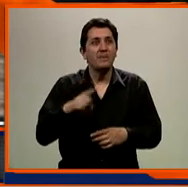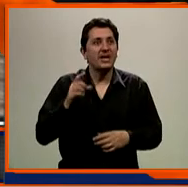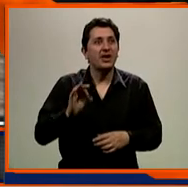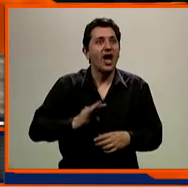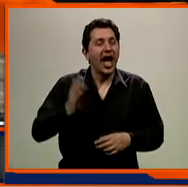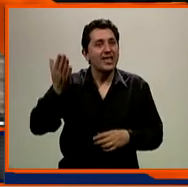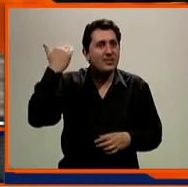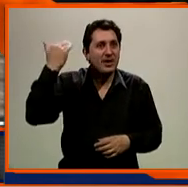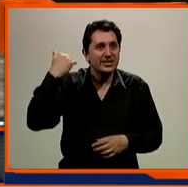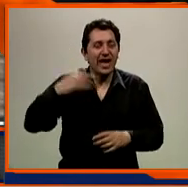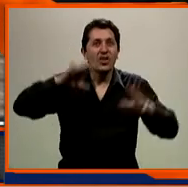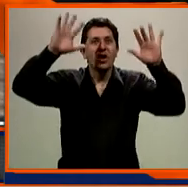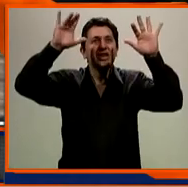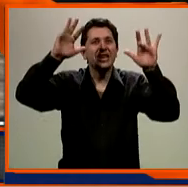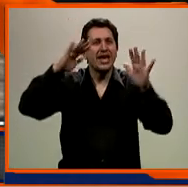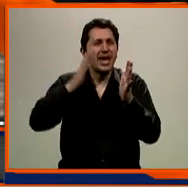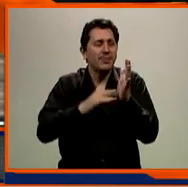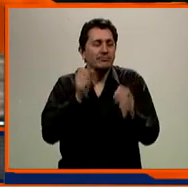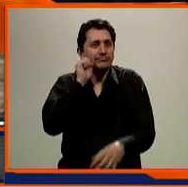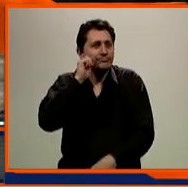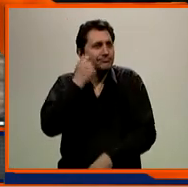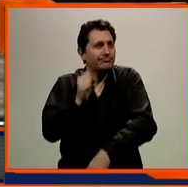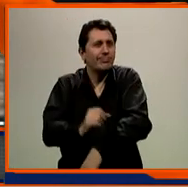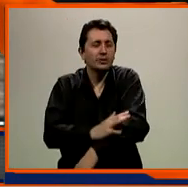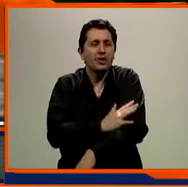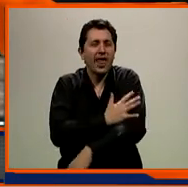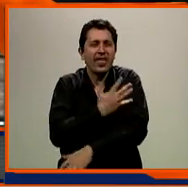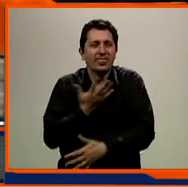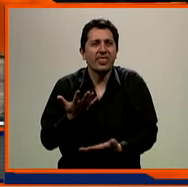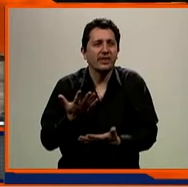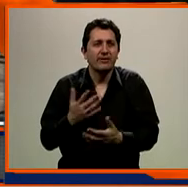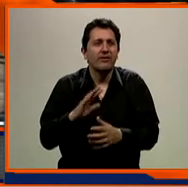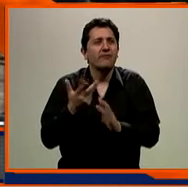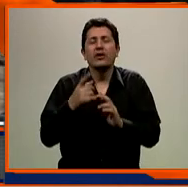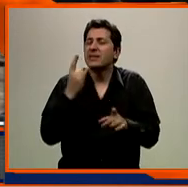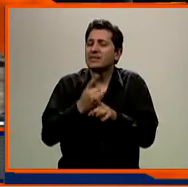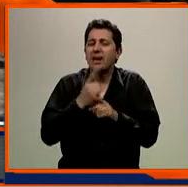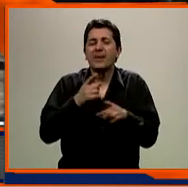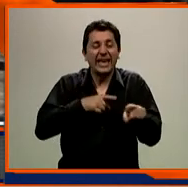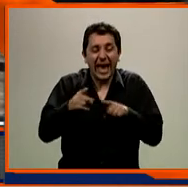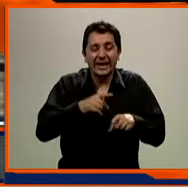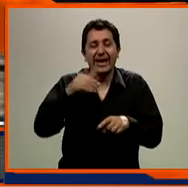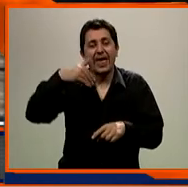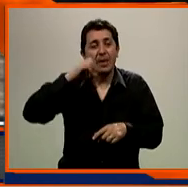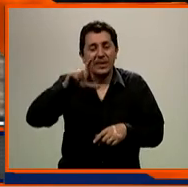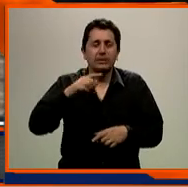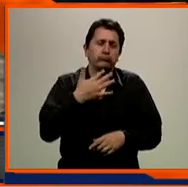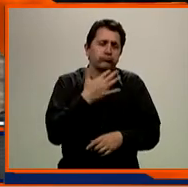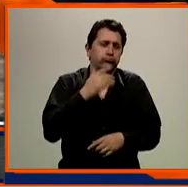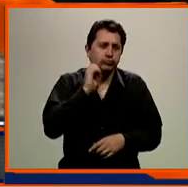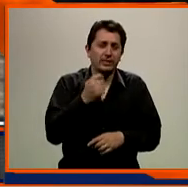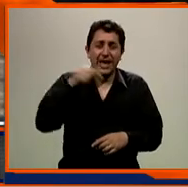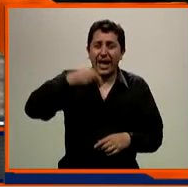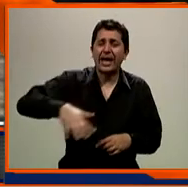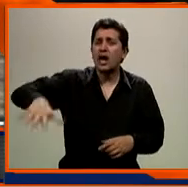primera vez corrieron bajo la nieve, pero fue emocionante, como todas las carreras de Miguel. Pero acá en San Martín de los